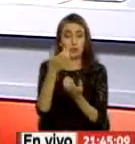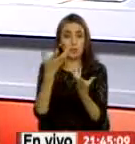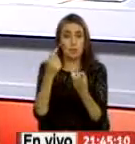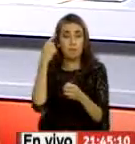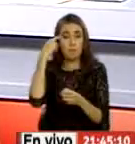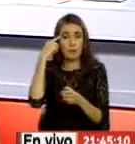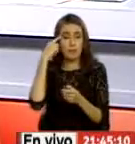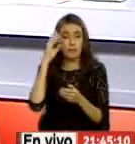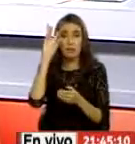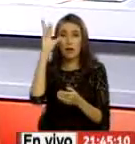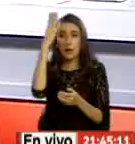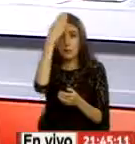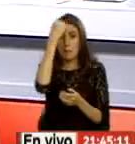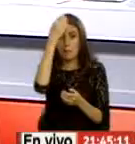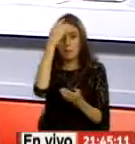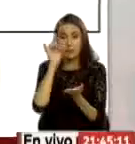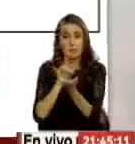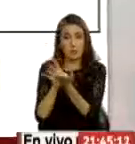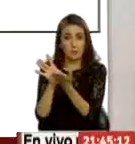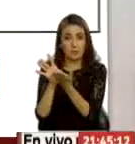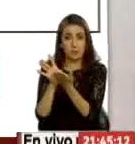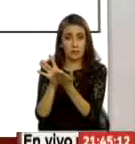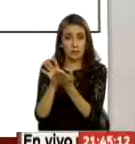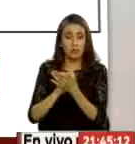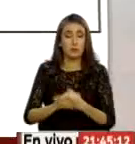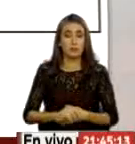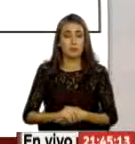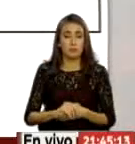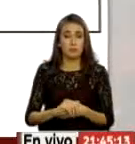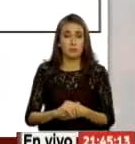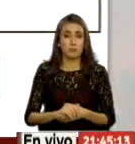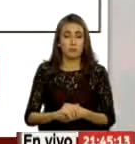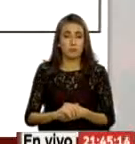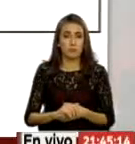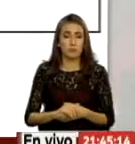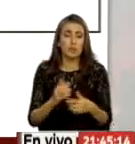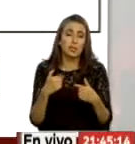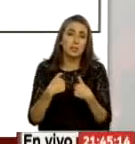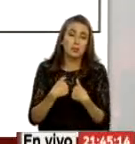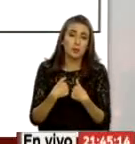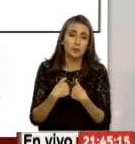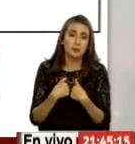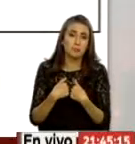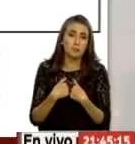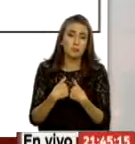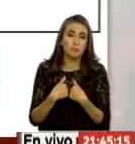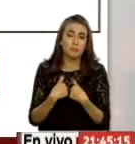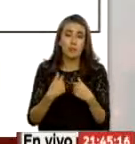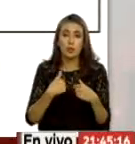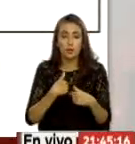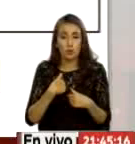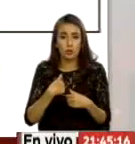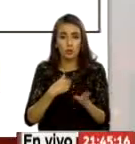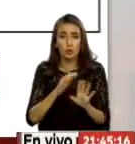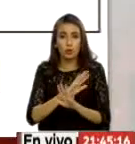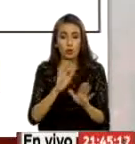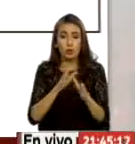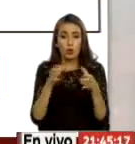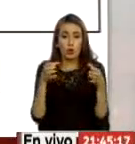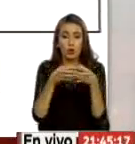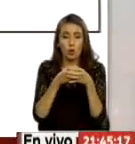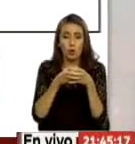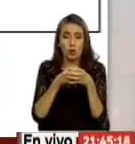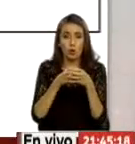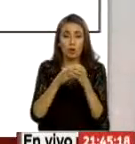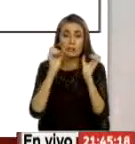otra persona lo reemplace su cargo? Bueno, mire, yo no soy de la dirección del movimiento.